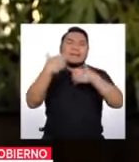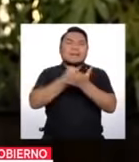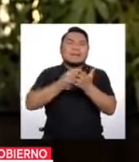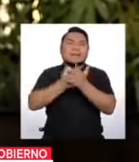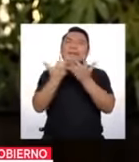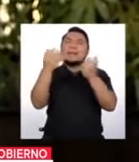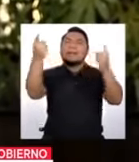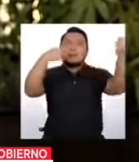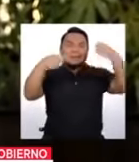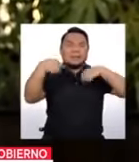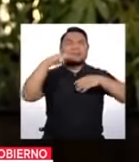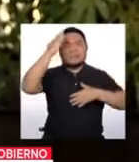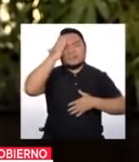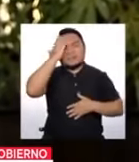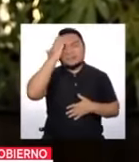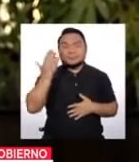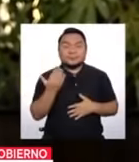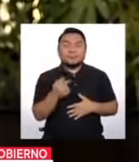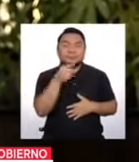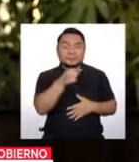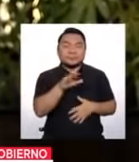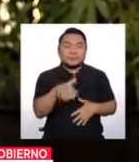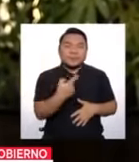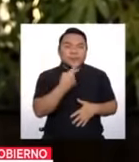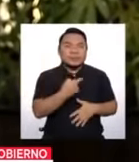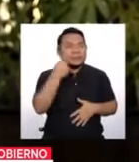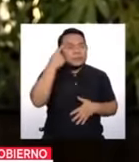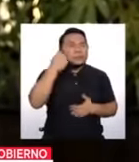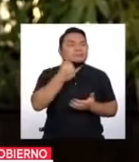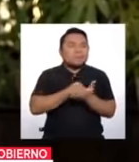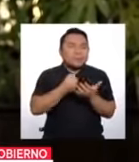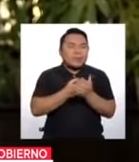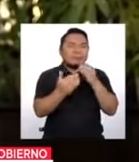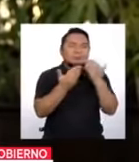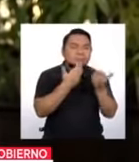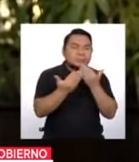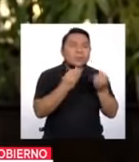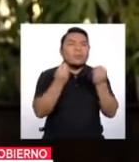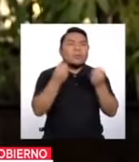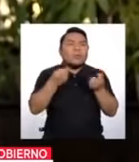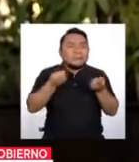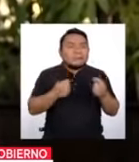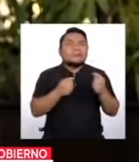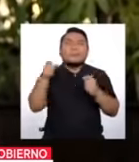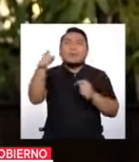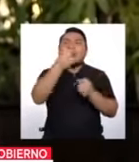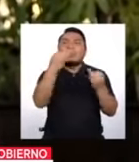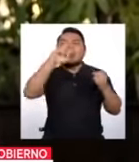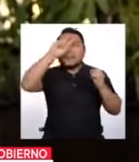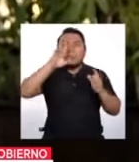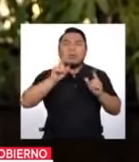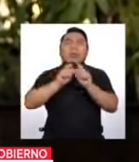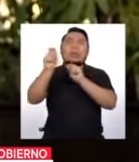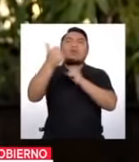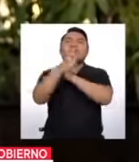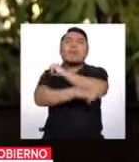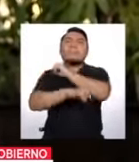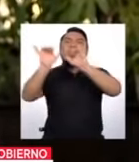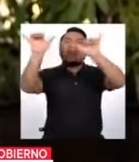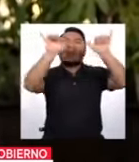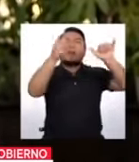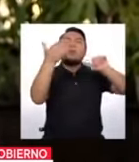origen. A efecto de ello, se ha estado flexibilizando y facilitando este retorno. No es tan cierto que